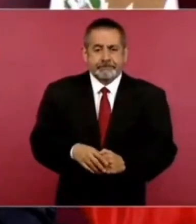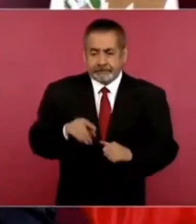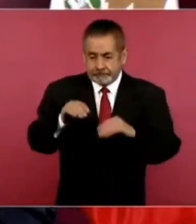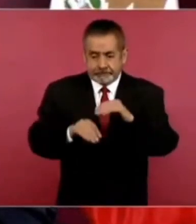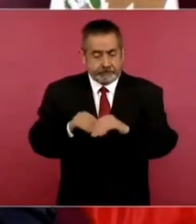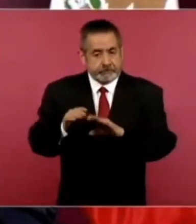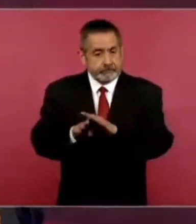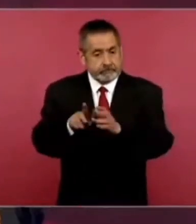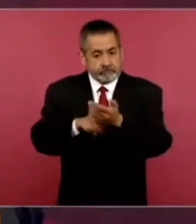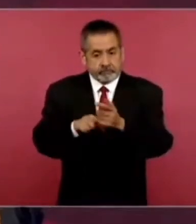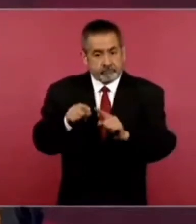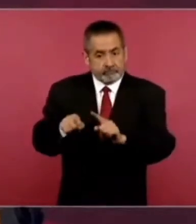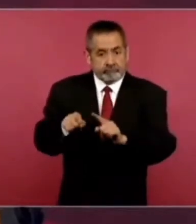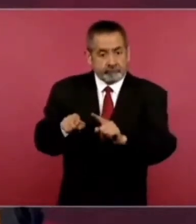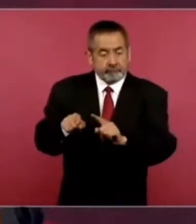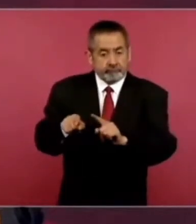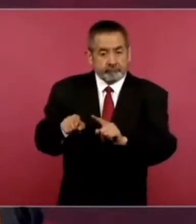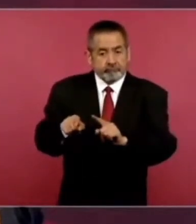construyó esta